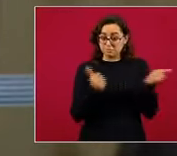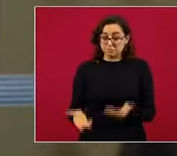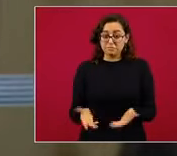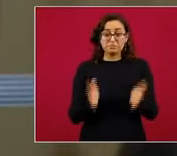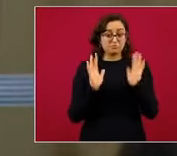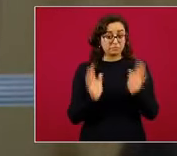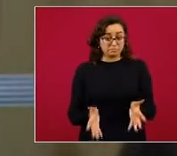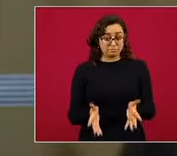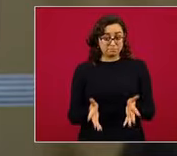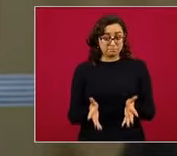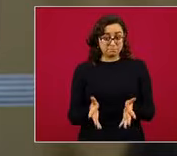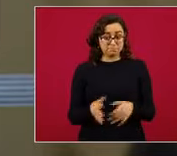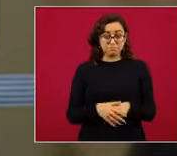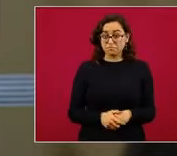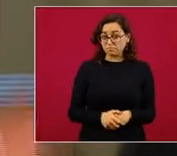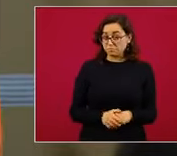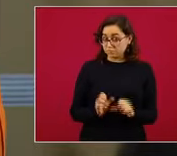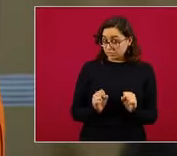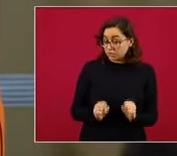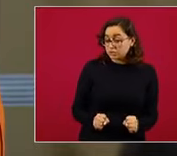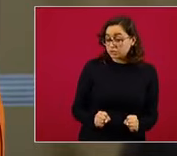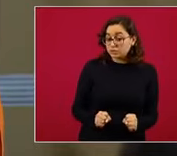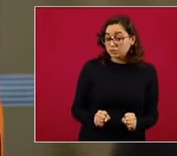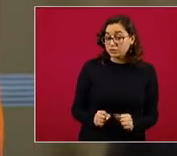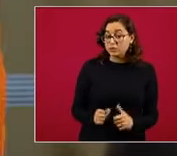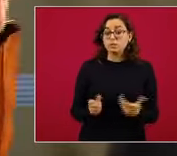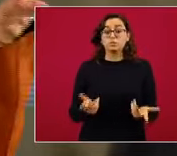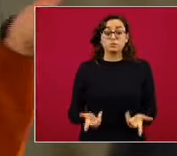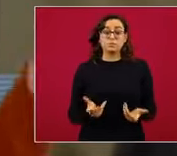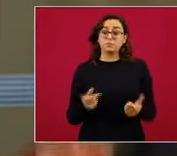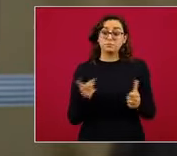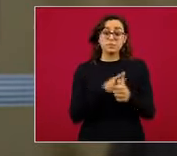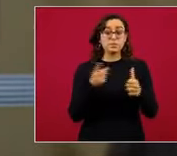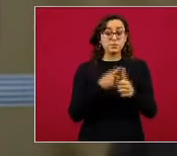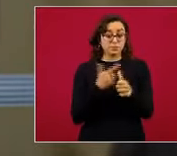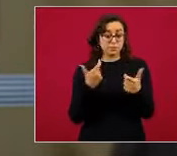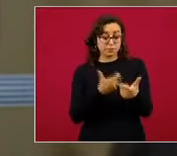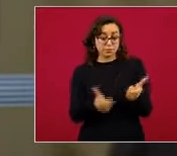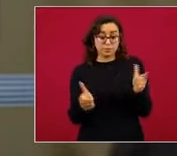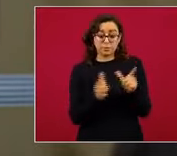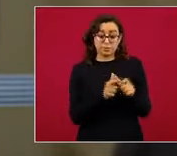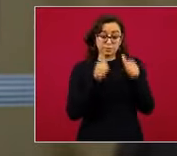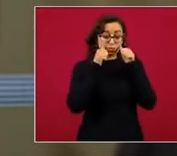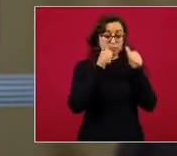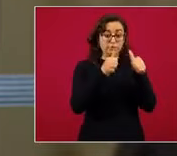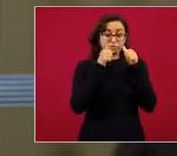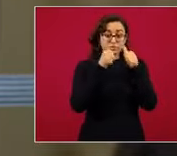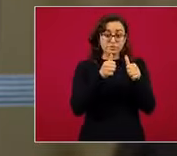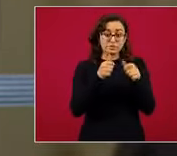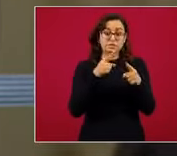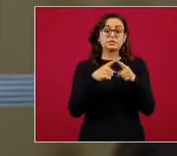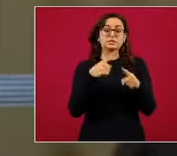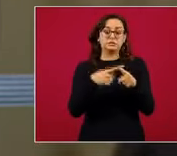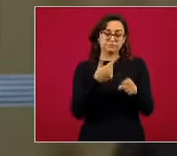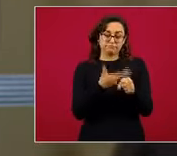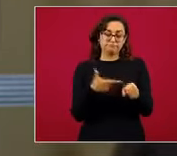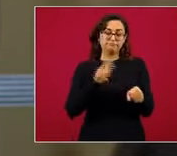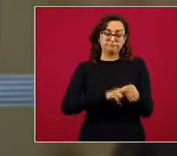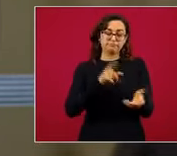es así. Incluso dio a conocer que el grupo prioritario, y bueno, de alguna manera usted también lo ha dicho, va a ser los trabajadores de